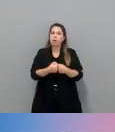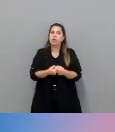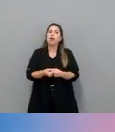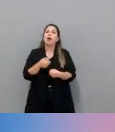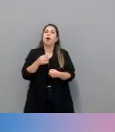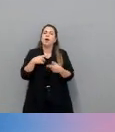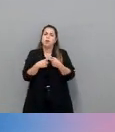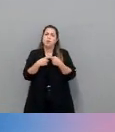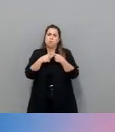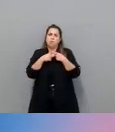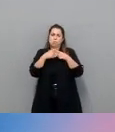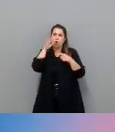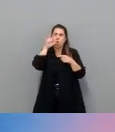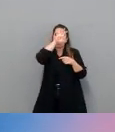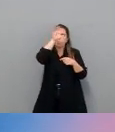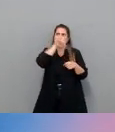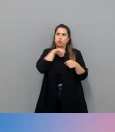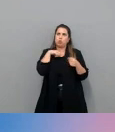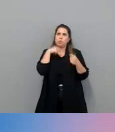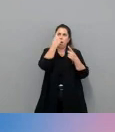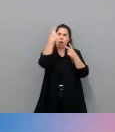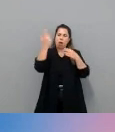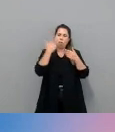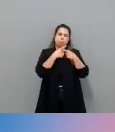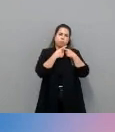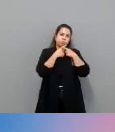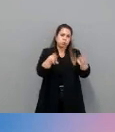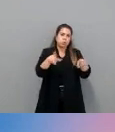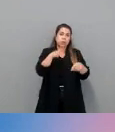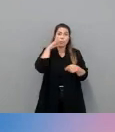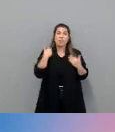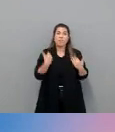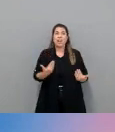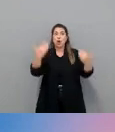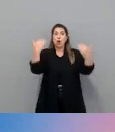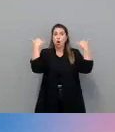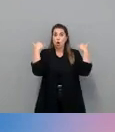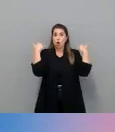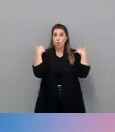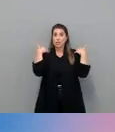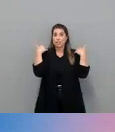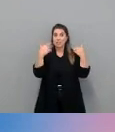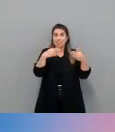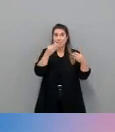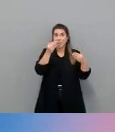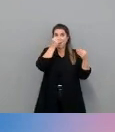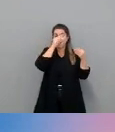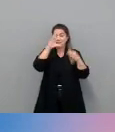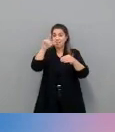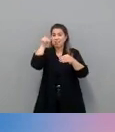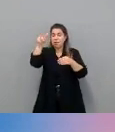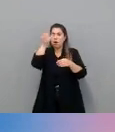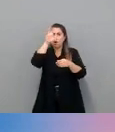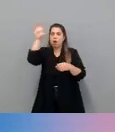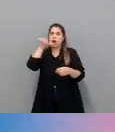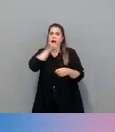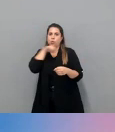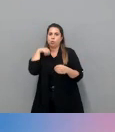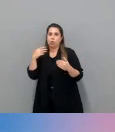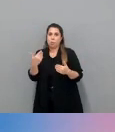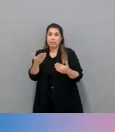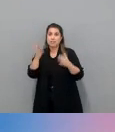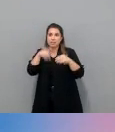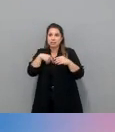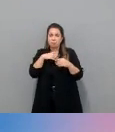diferencia entre comunidades autónomas, porque sabéis que las competencias también están transferidas a las comunidades autónomas y puede haber muchas